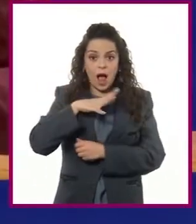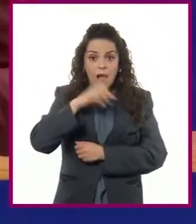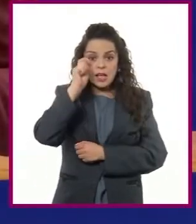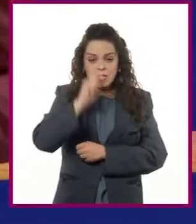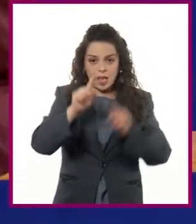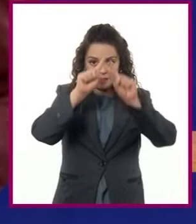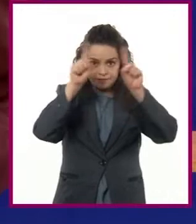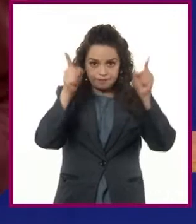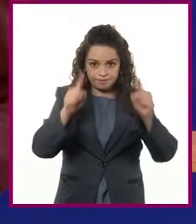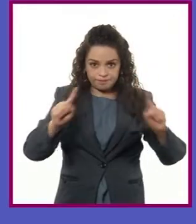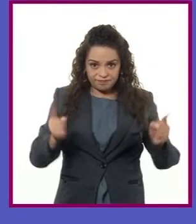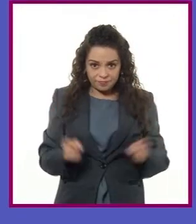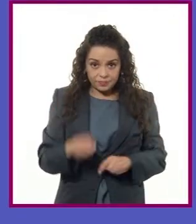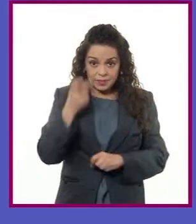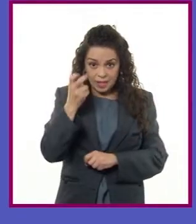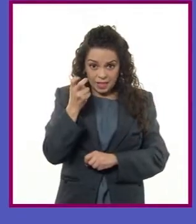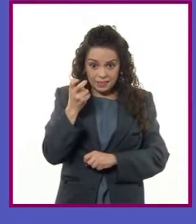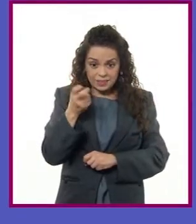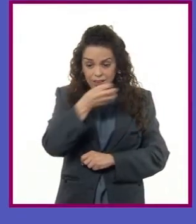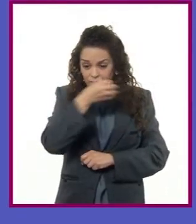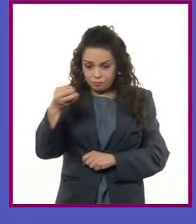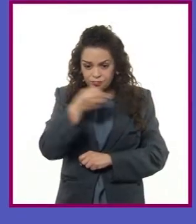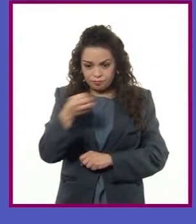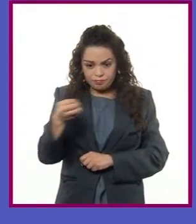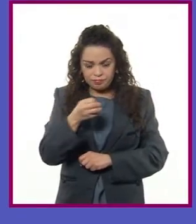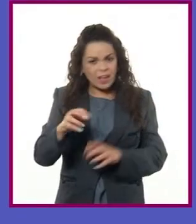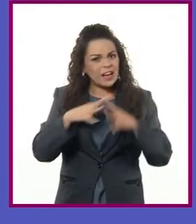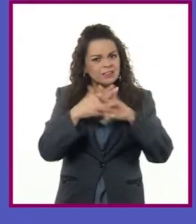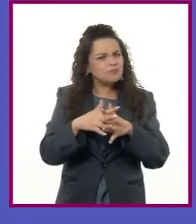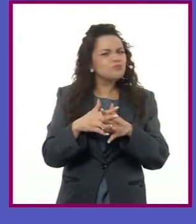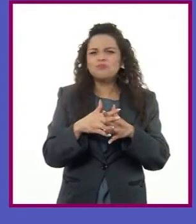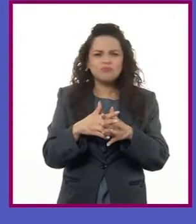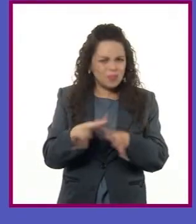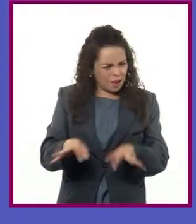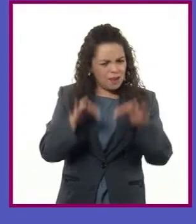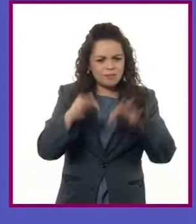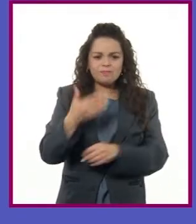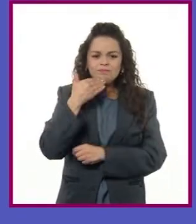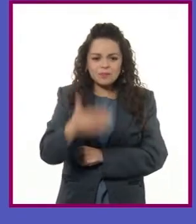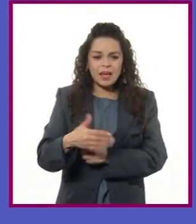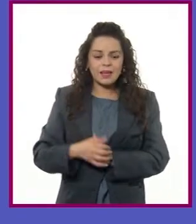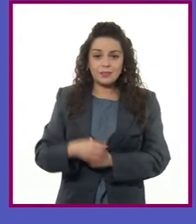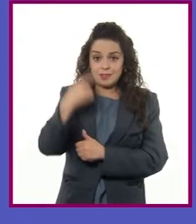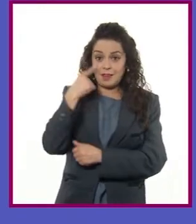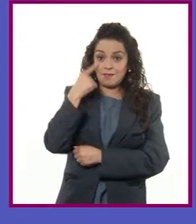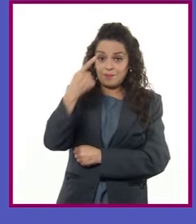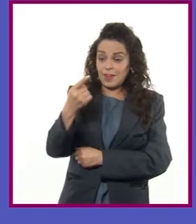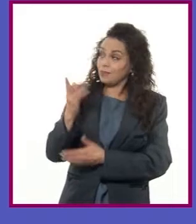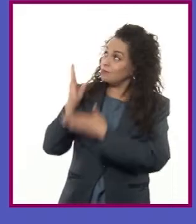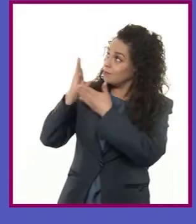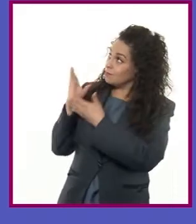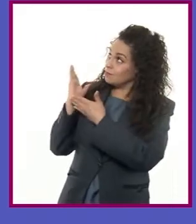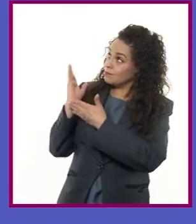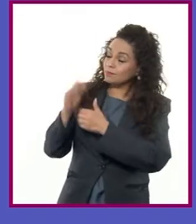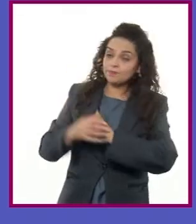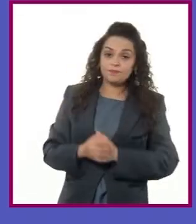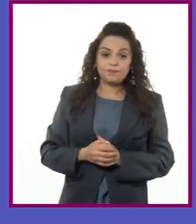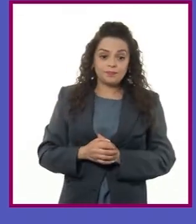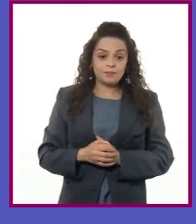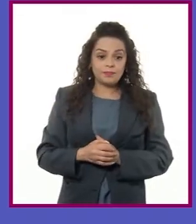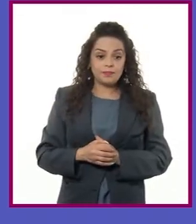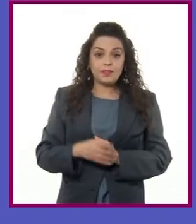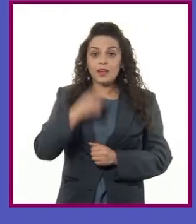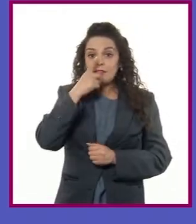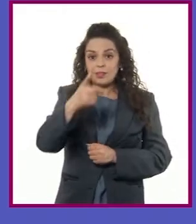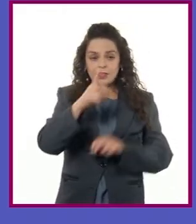texto no pierde coherencia. Abro comillas, América, entre corchetes, SIC, se